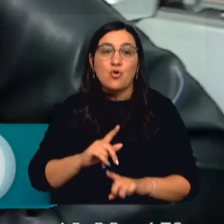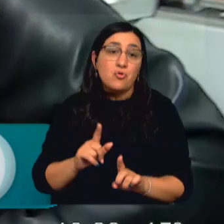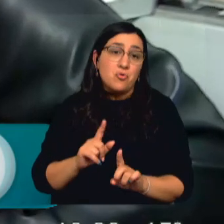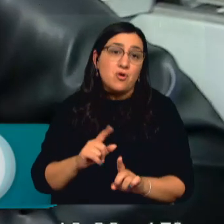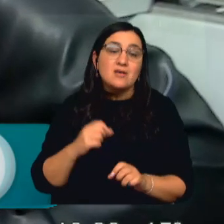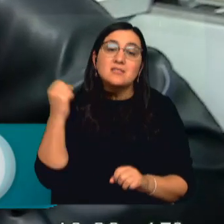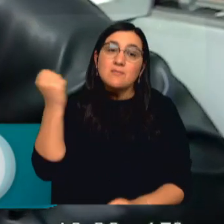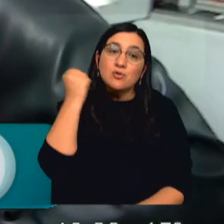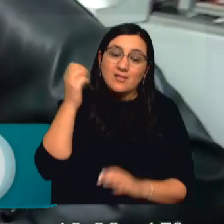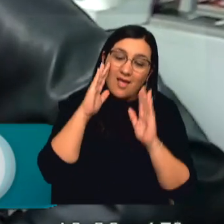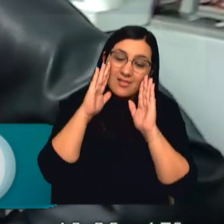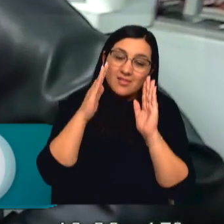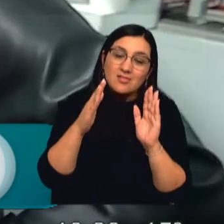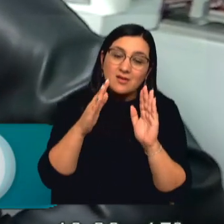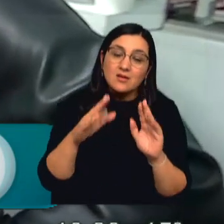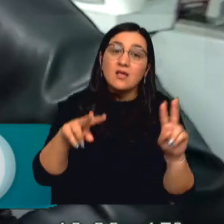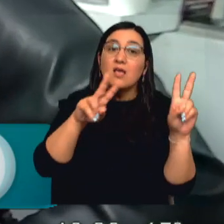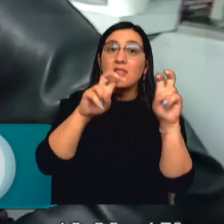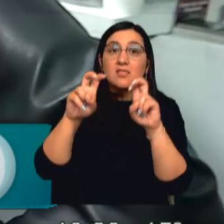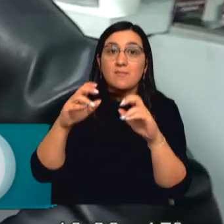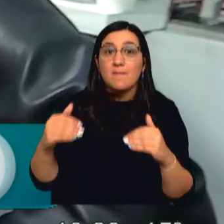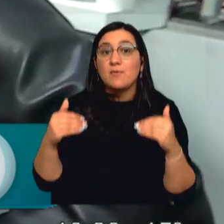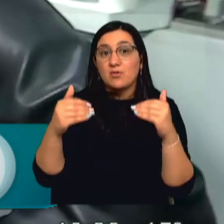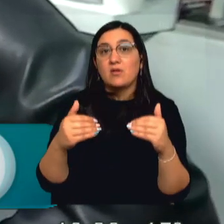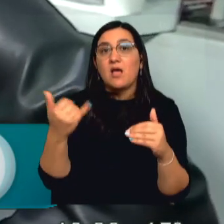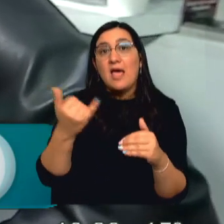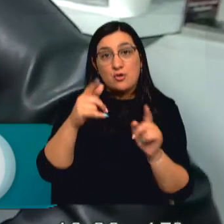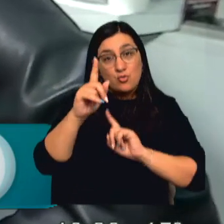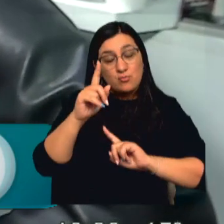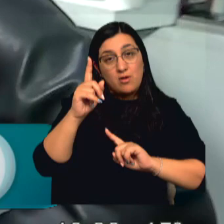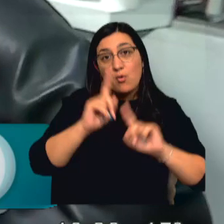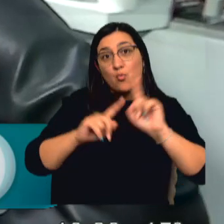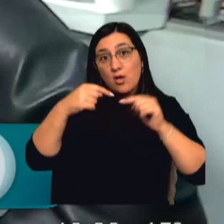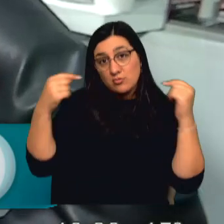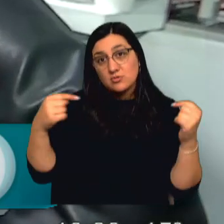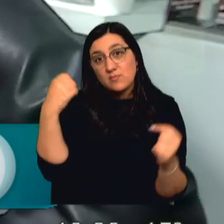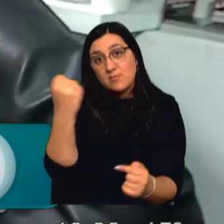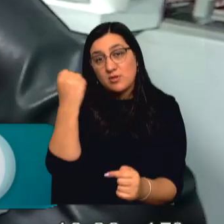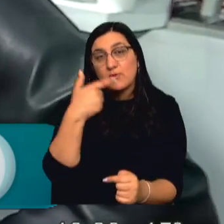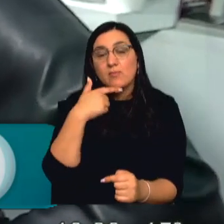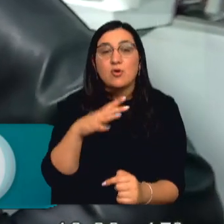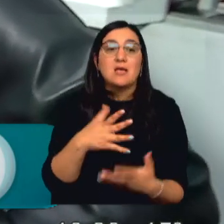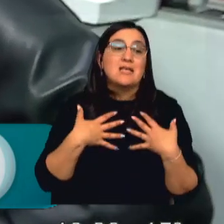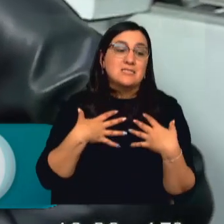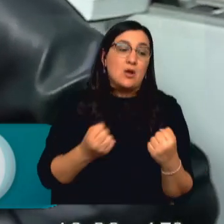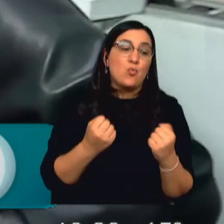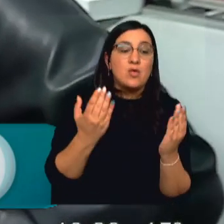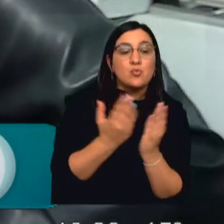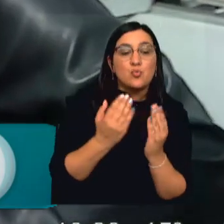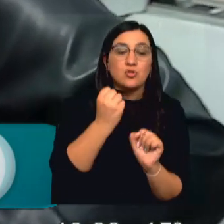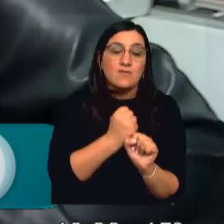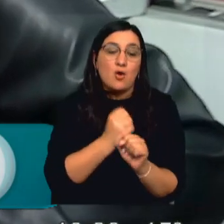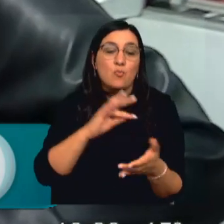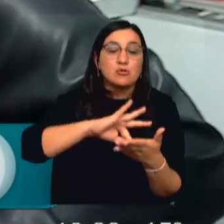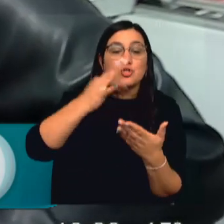importante atender qué temas estás procrastinando, porque hay cosas que sí son importantes, ¿no? La salud, el estudio, el trabajo, los proyectos,